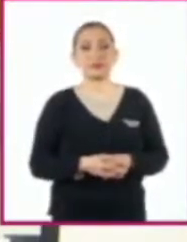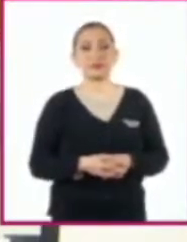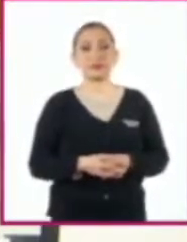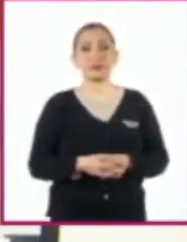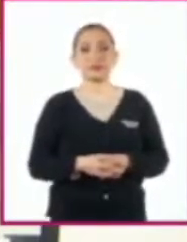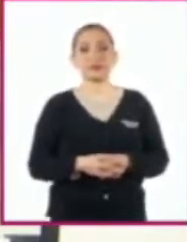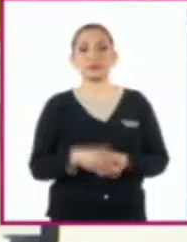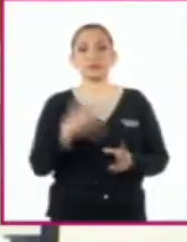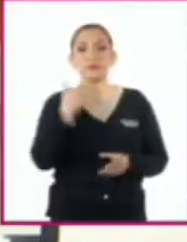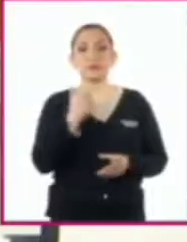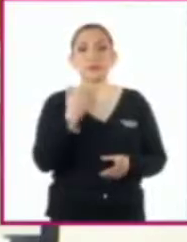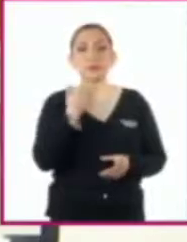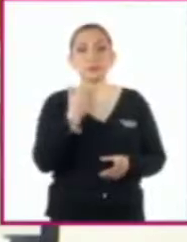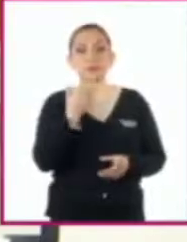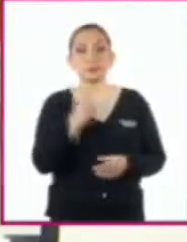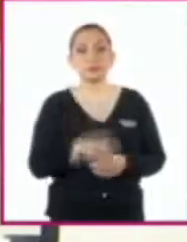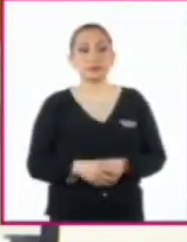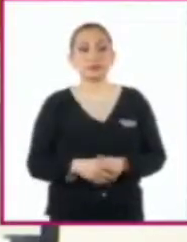El azúcar.